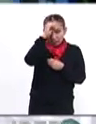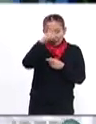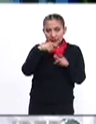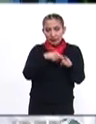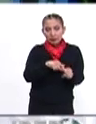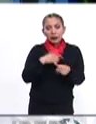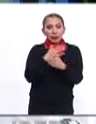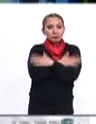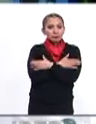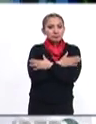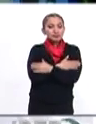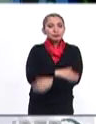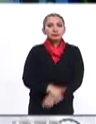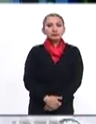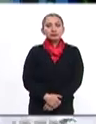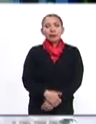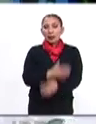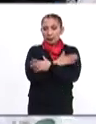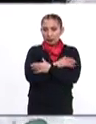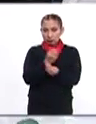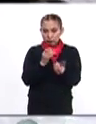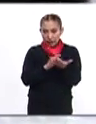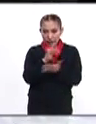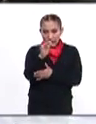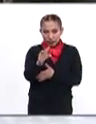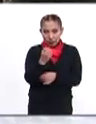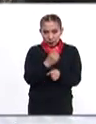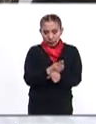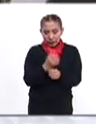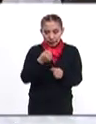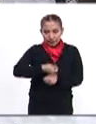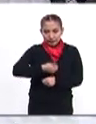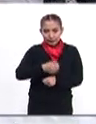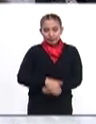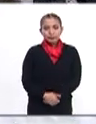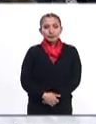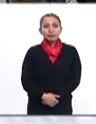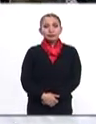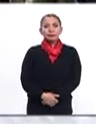seguimos al habla. Un fuerte abrazo. Un abrazo, muchas gracias por la oportunidad. Saludos. Hasta luego.